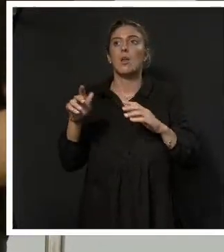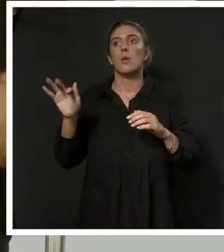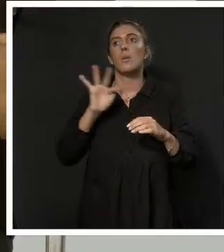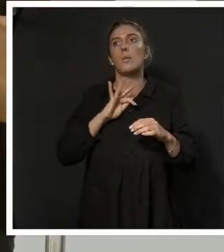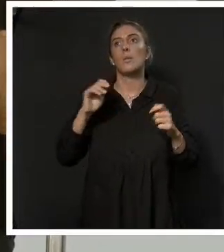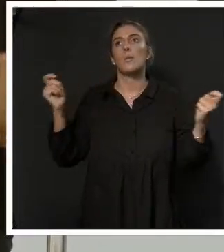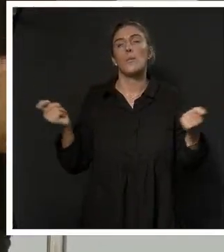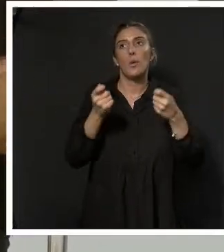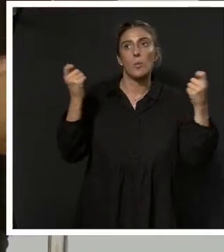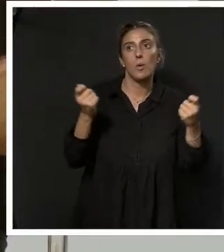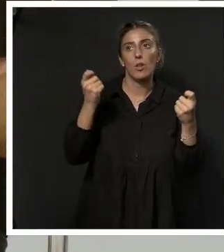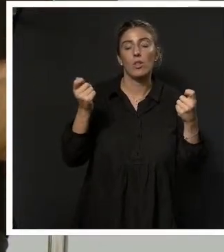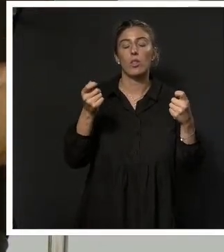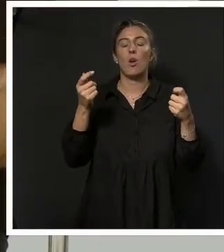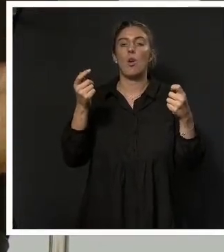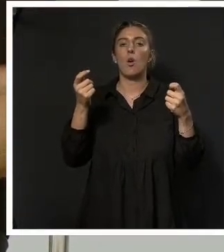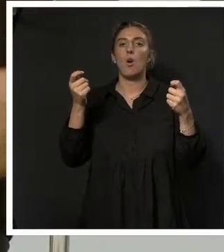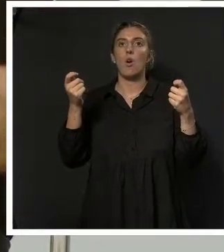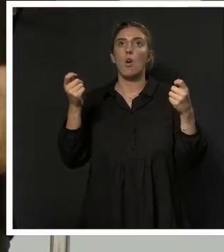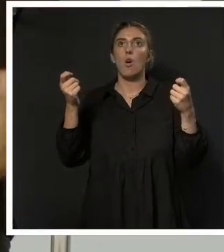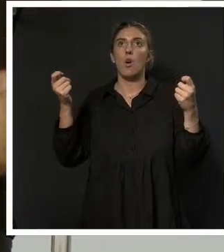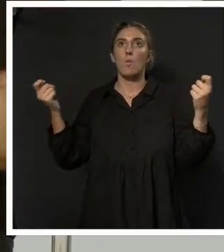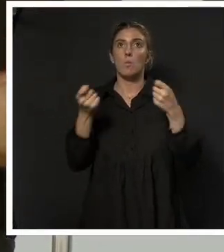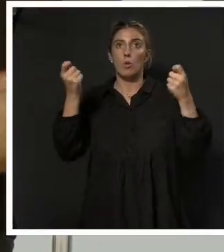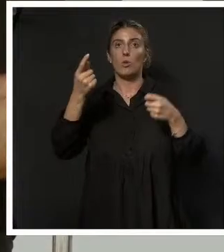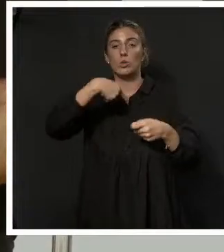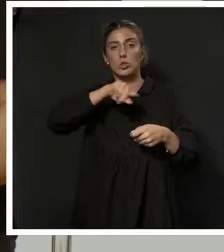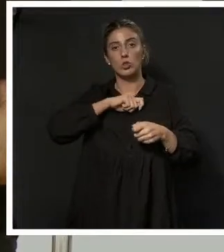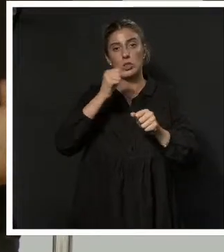se ponen un poco de proyección de hotel